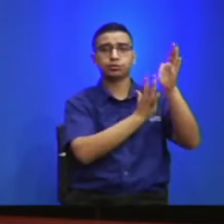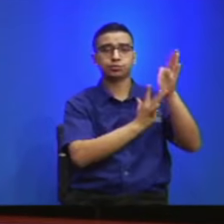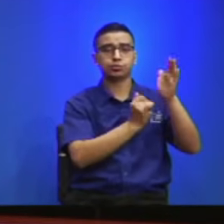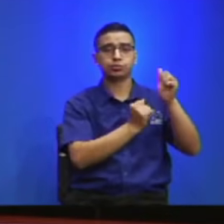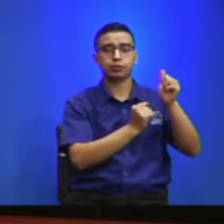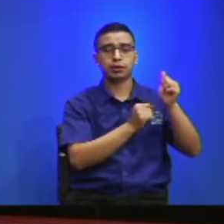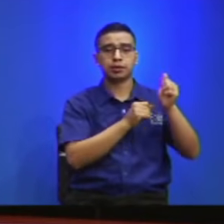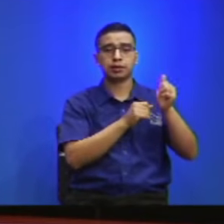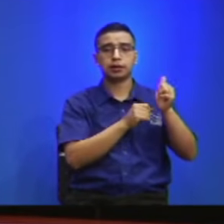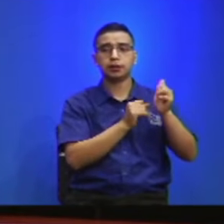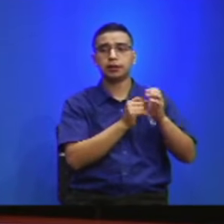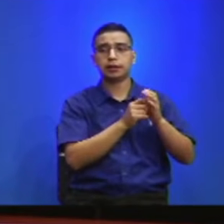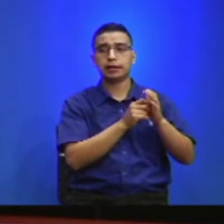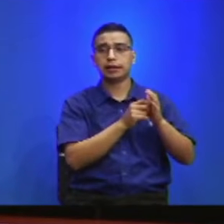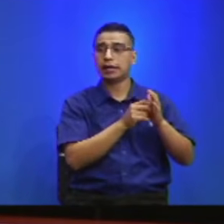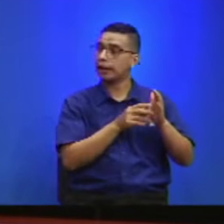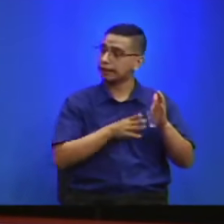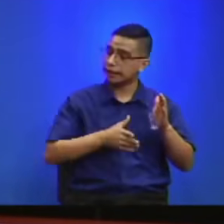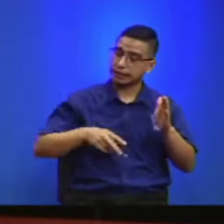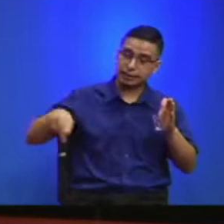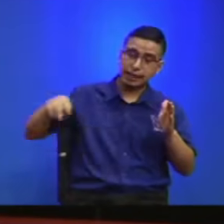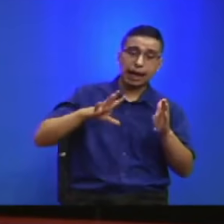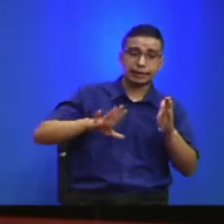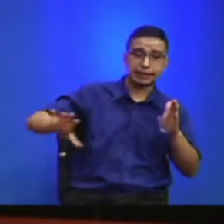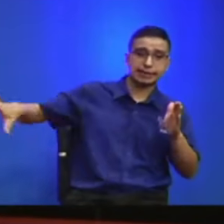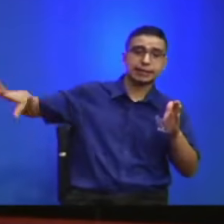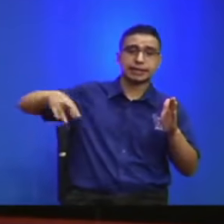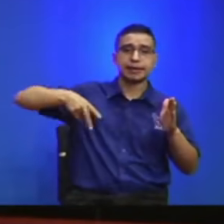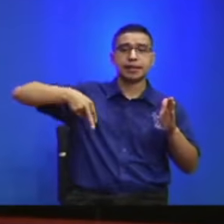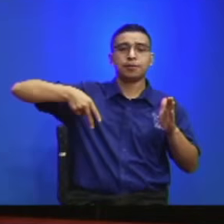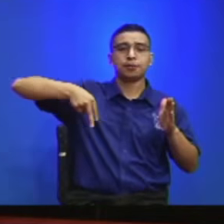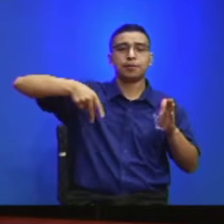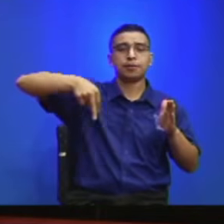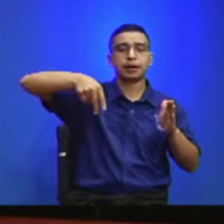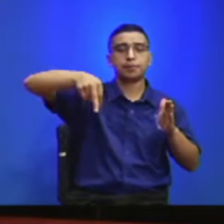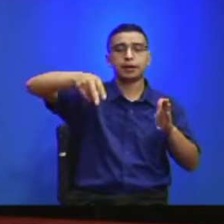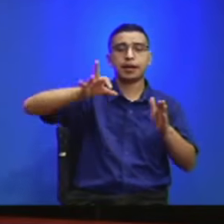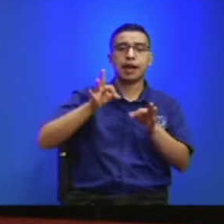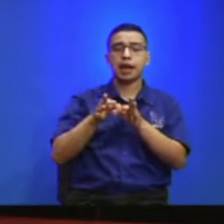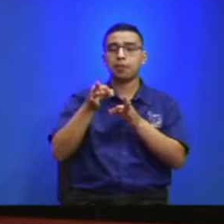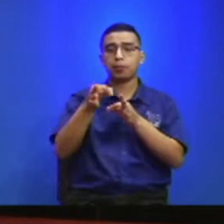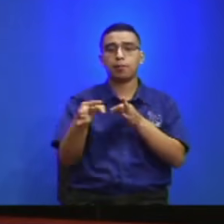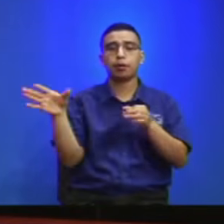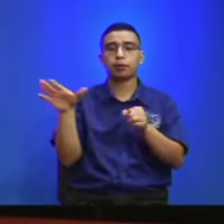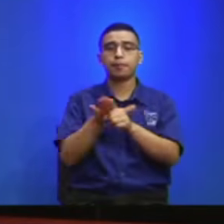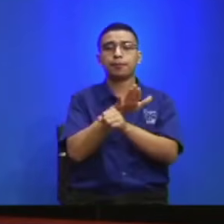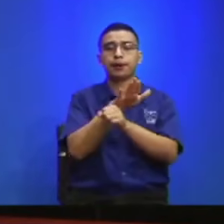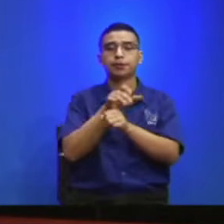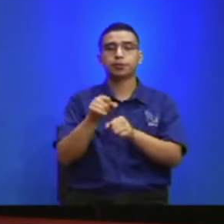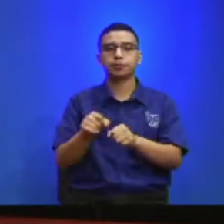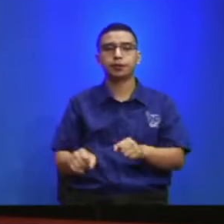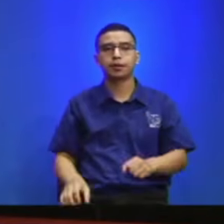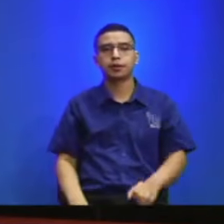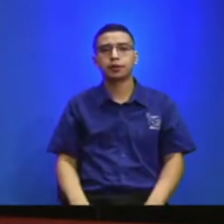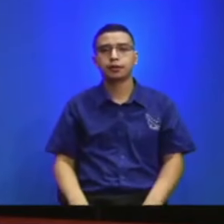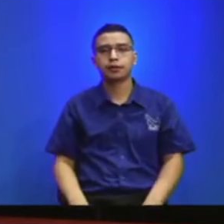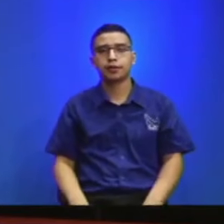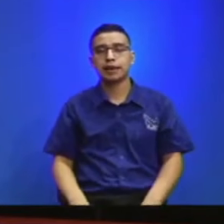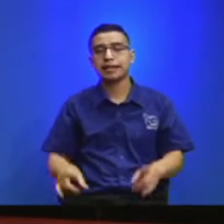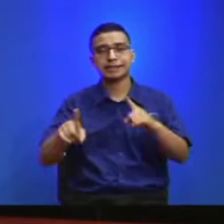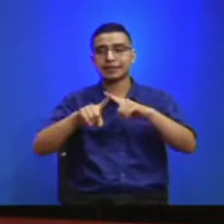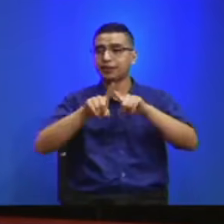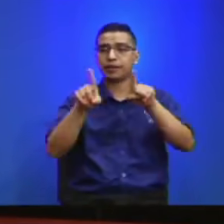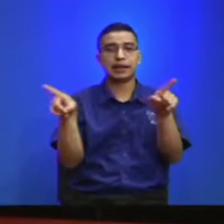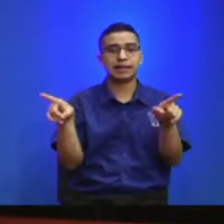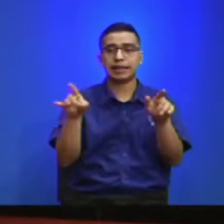germán el pueblo pueda atravesar al mismo tiempo no no es un camino como el mar rojo sino